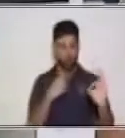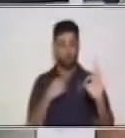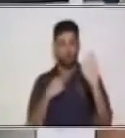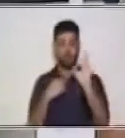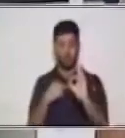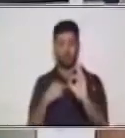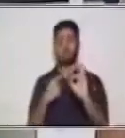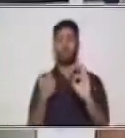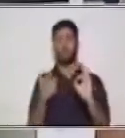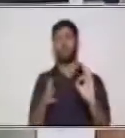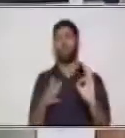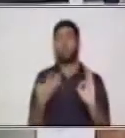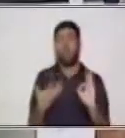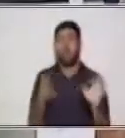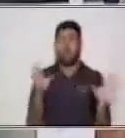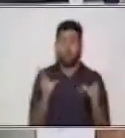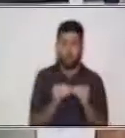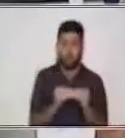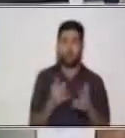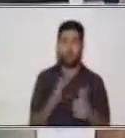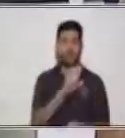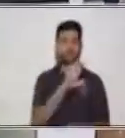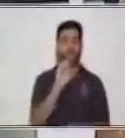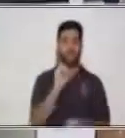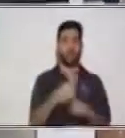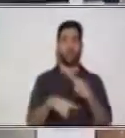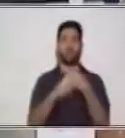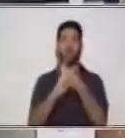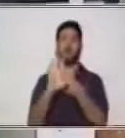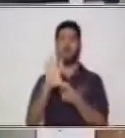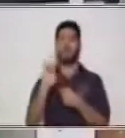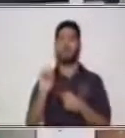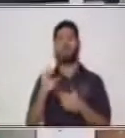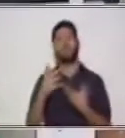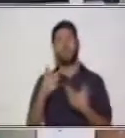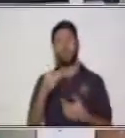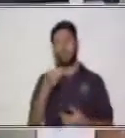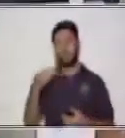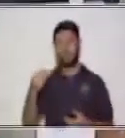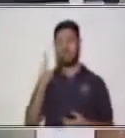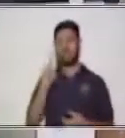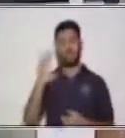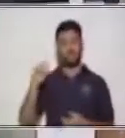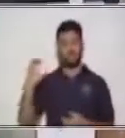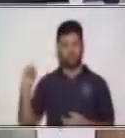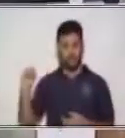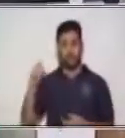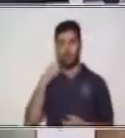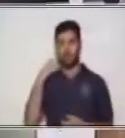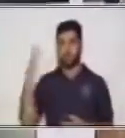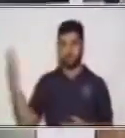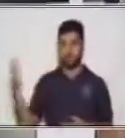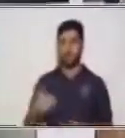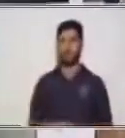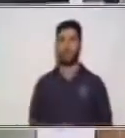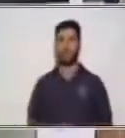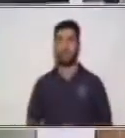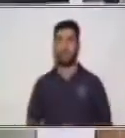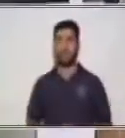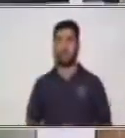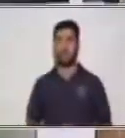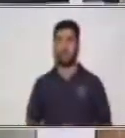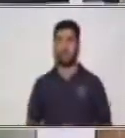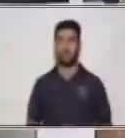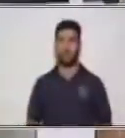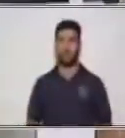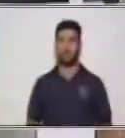tengo? 50 más 50, 100. Muy bien. Entonces tengo